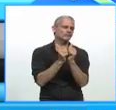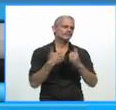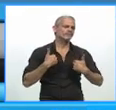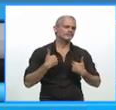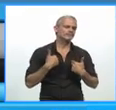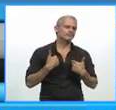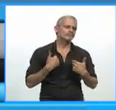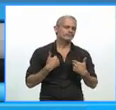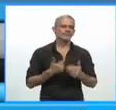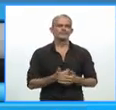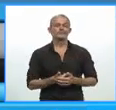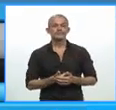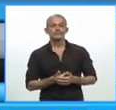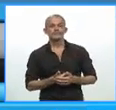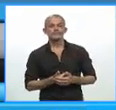especial.